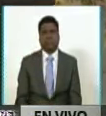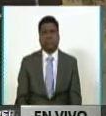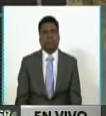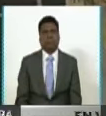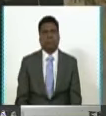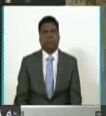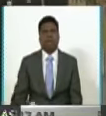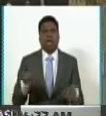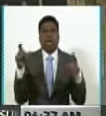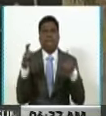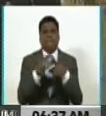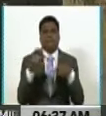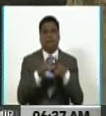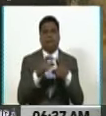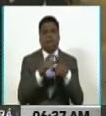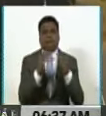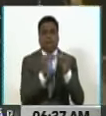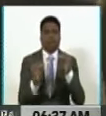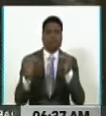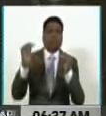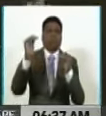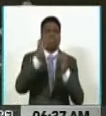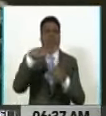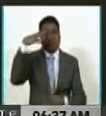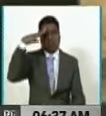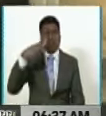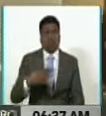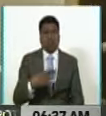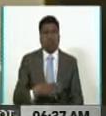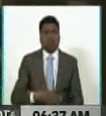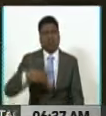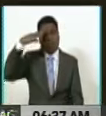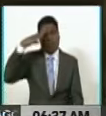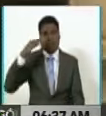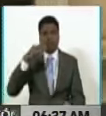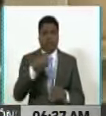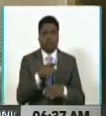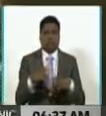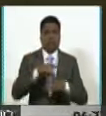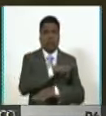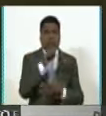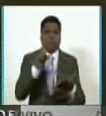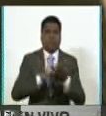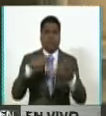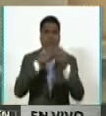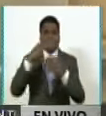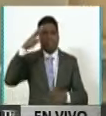Del ciudadano mayor general César Ramón Vega González, comandante general de la milicia bolivariana.